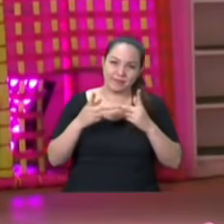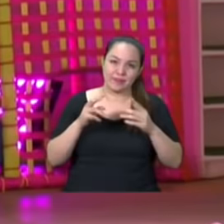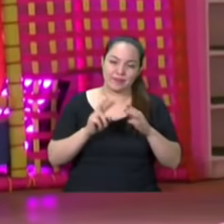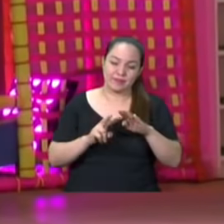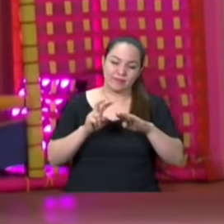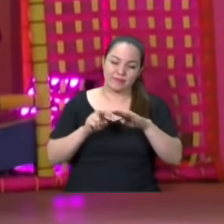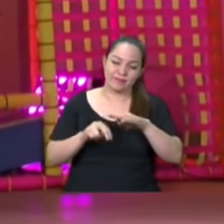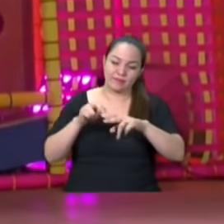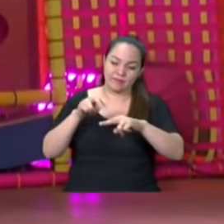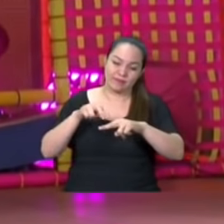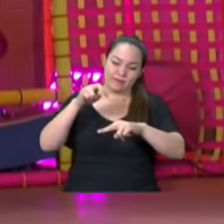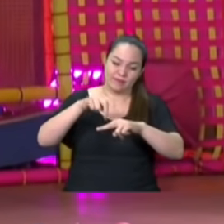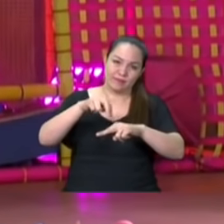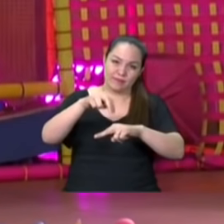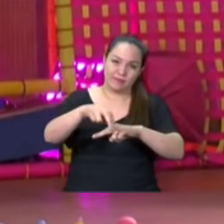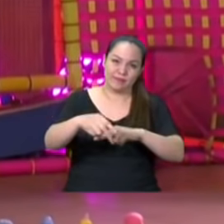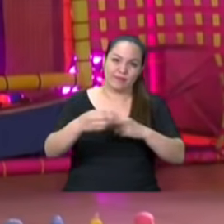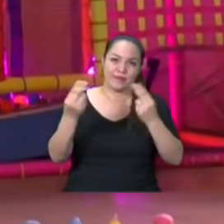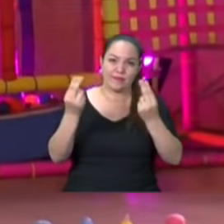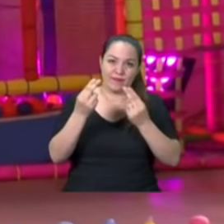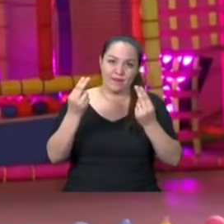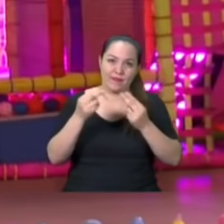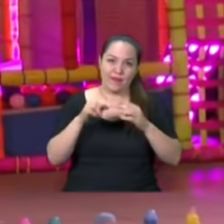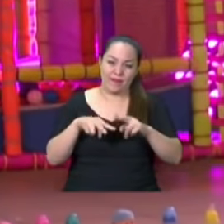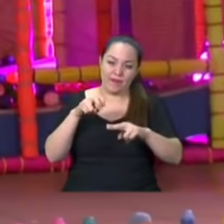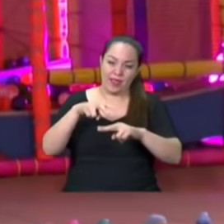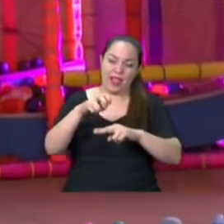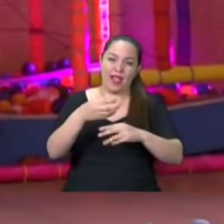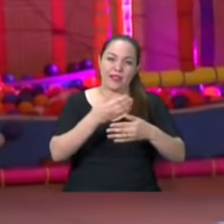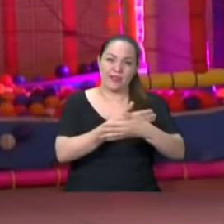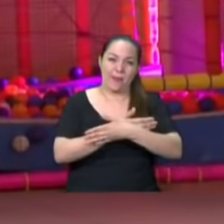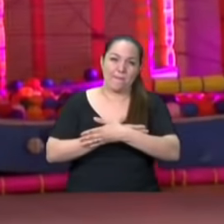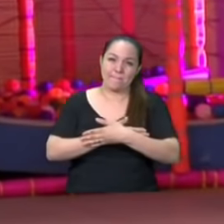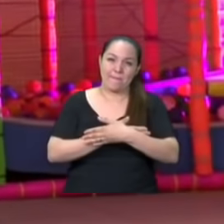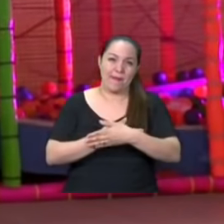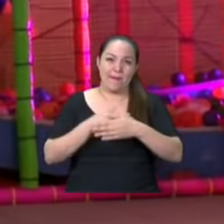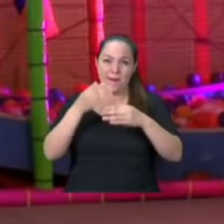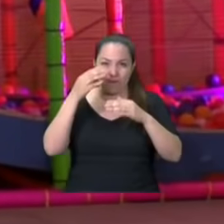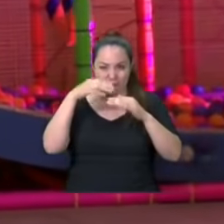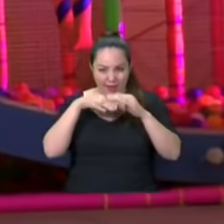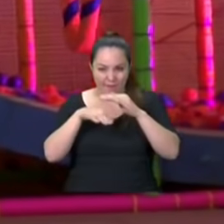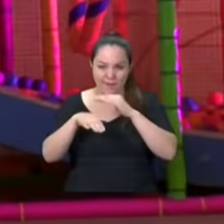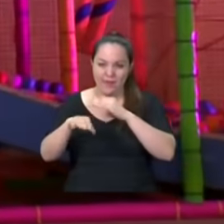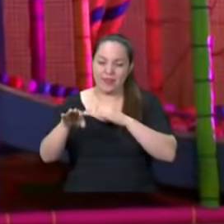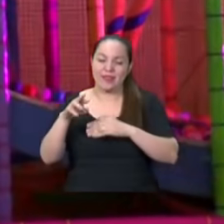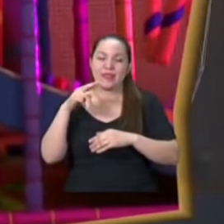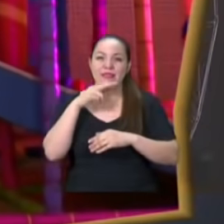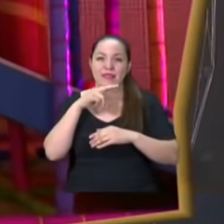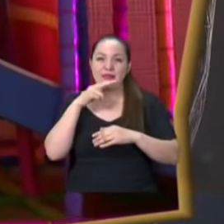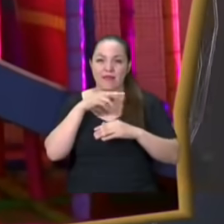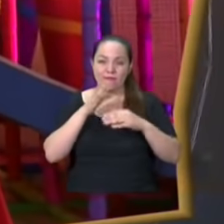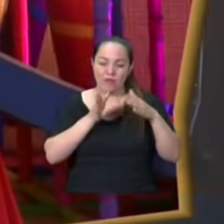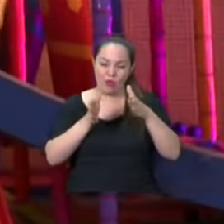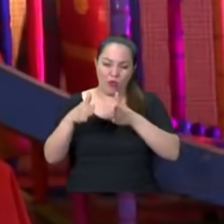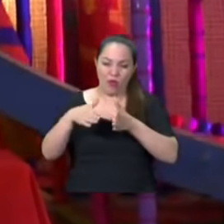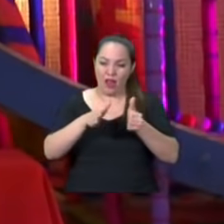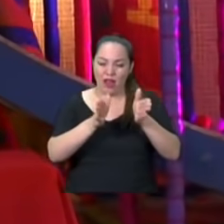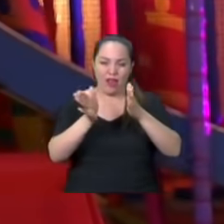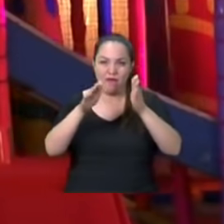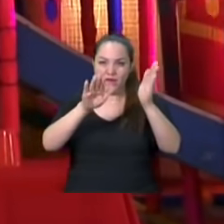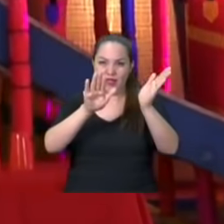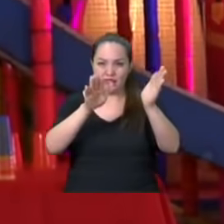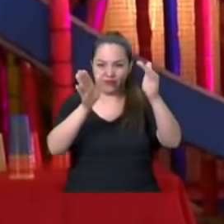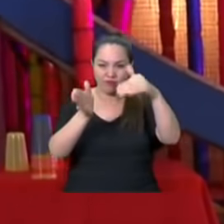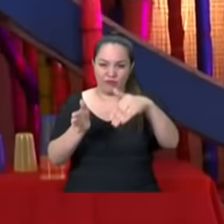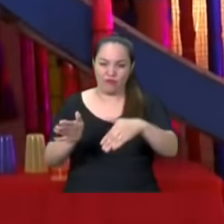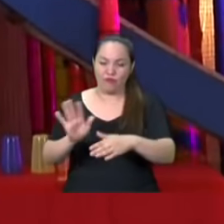esos biberones y pequeños bebés, para meterse rápidamente a el laberinto. Así es, señoras y señores, ahí